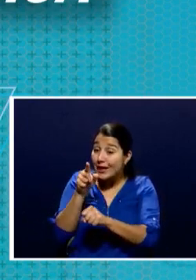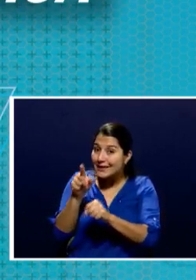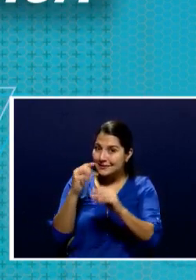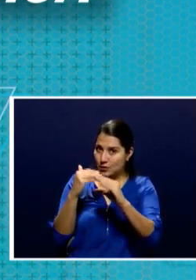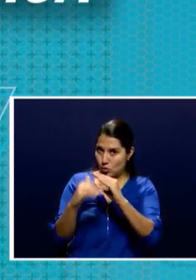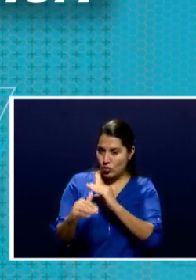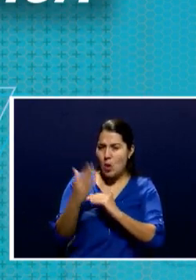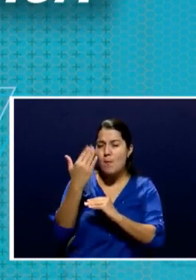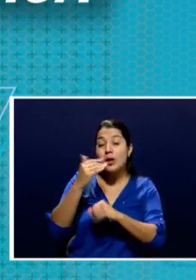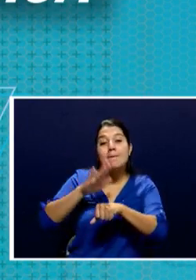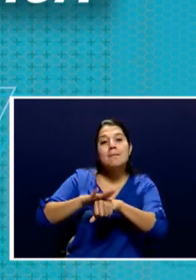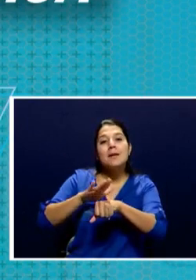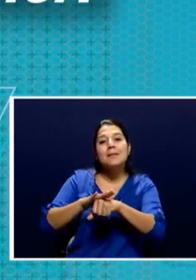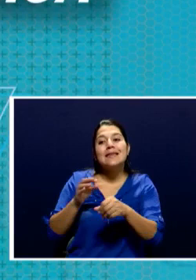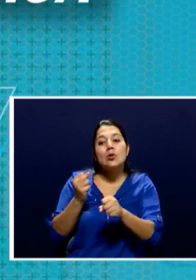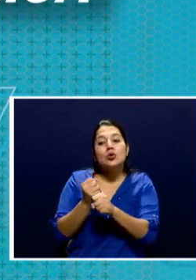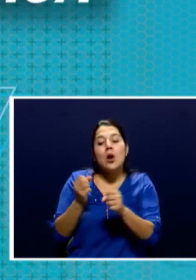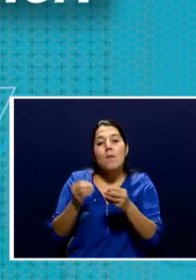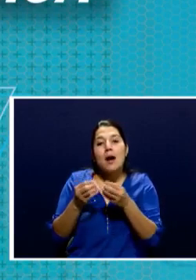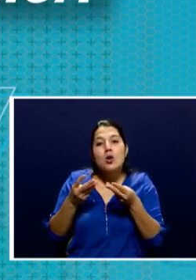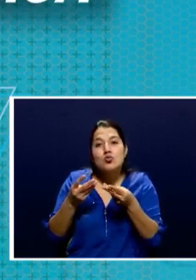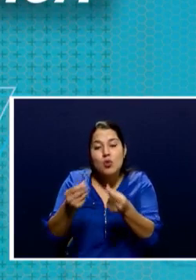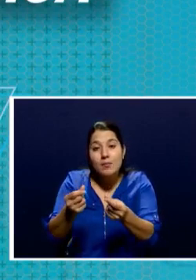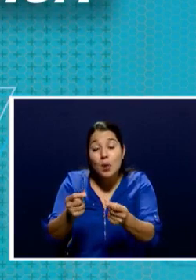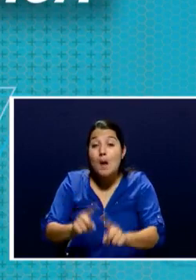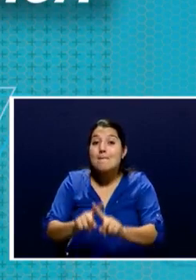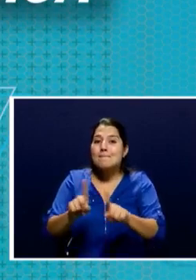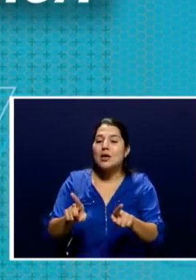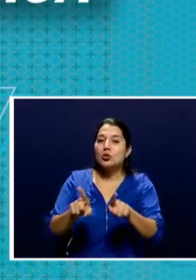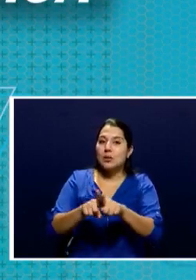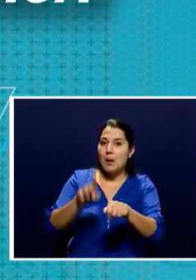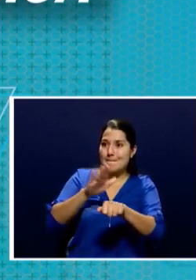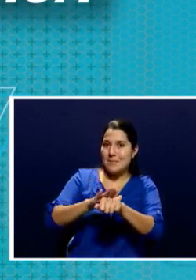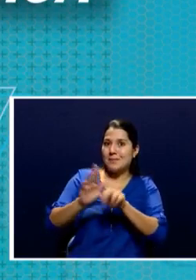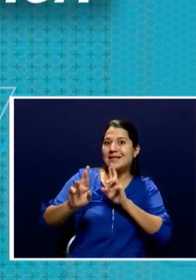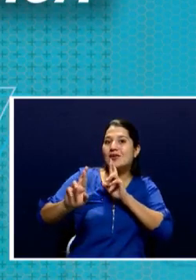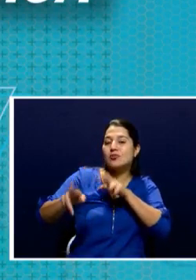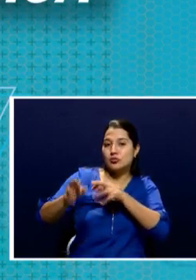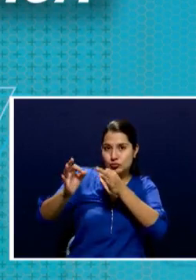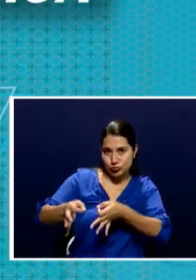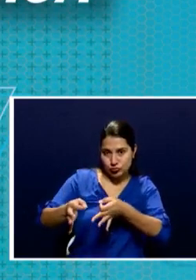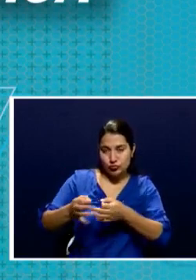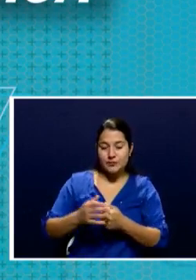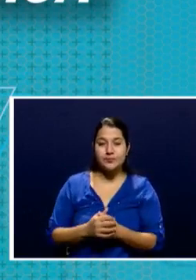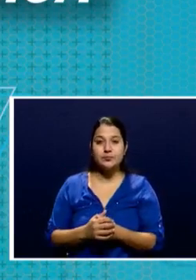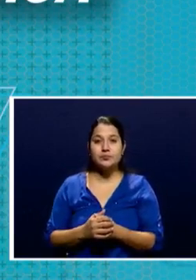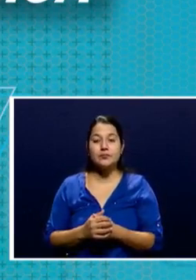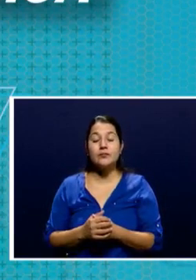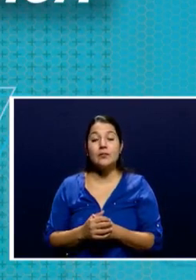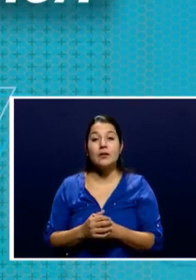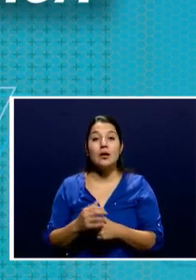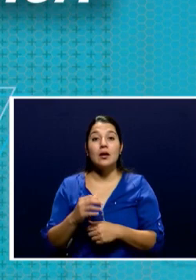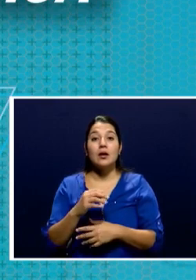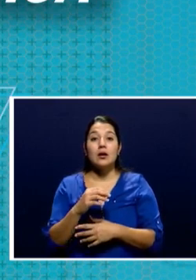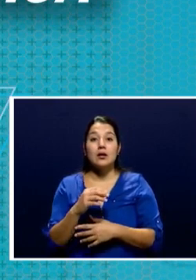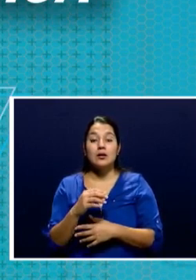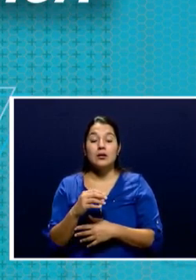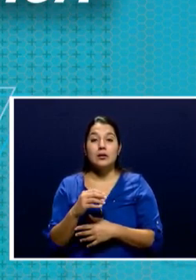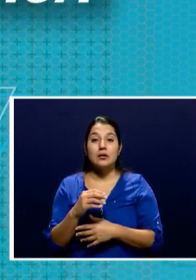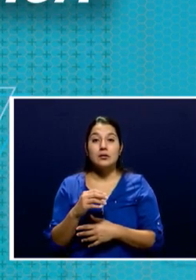también, por supuesto, una respuesta a pesar, por ejemplo, de los cambios que vamos a ir enfrentando las instituciones con respecto a